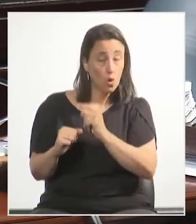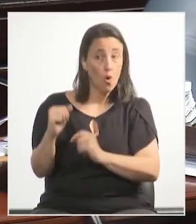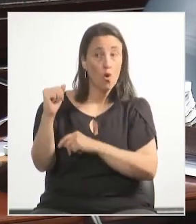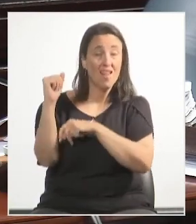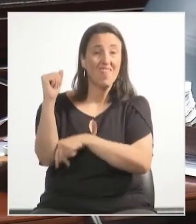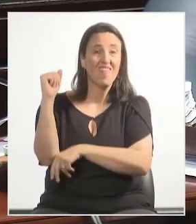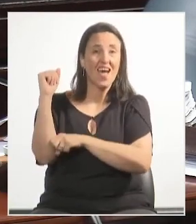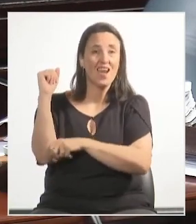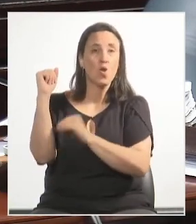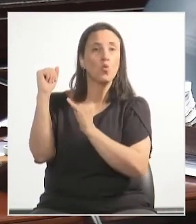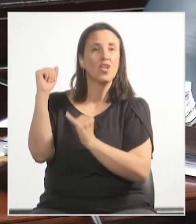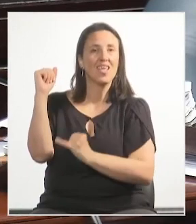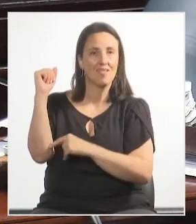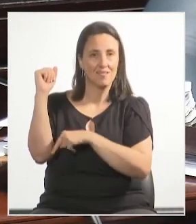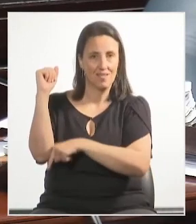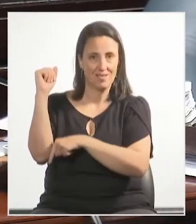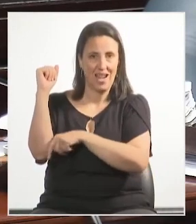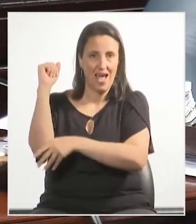la raíz.